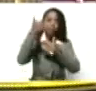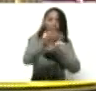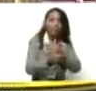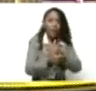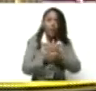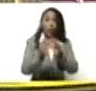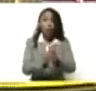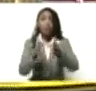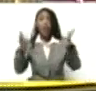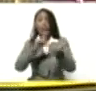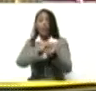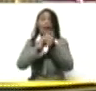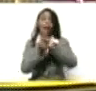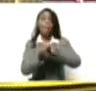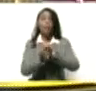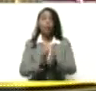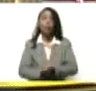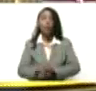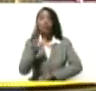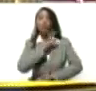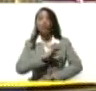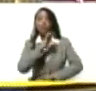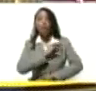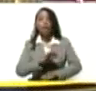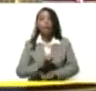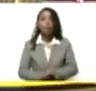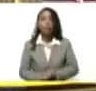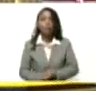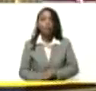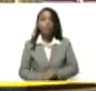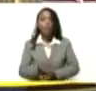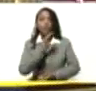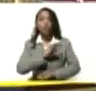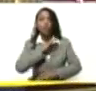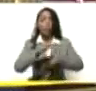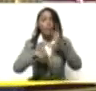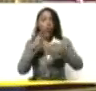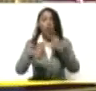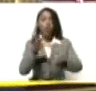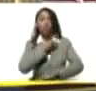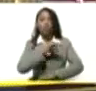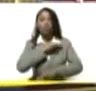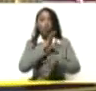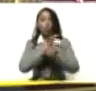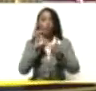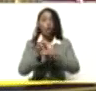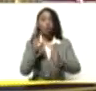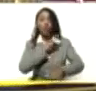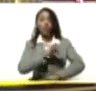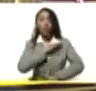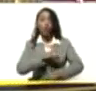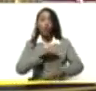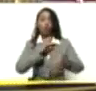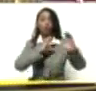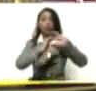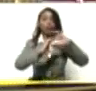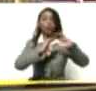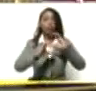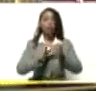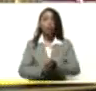grandes cambios sociales, sociopolíticos, socioculturales,